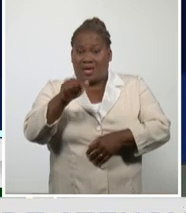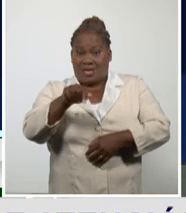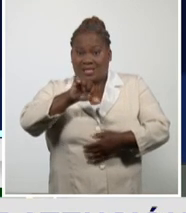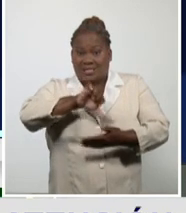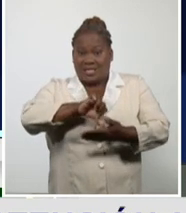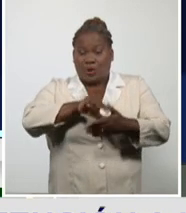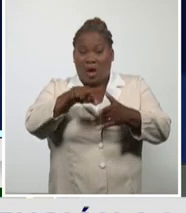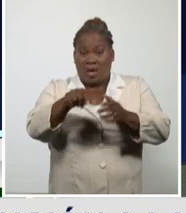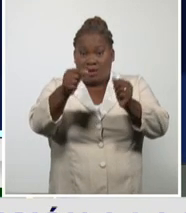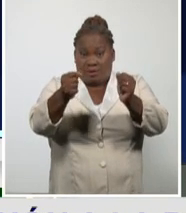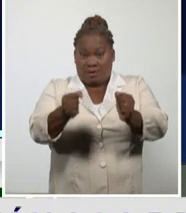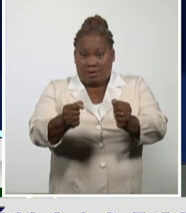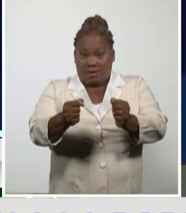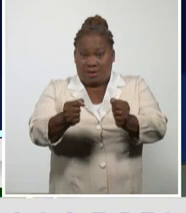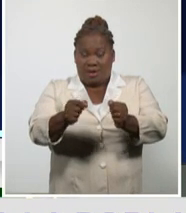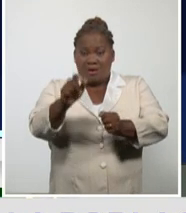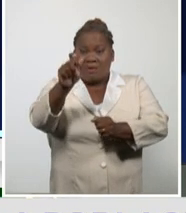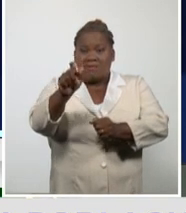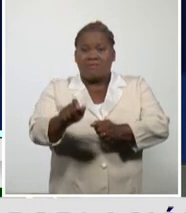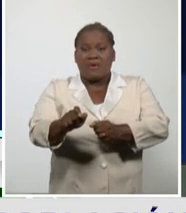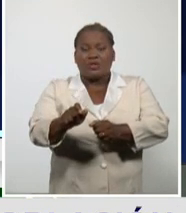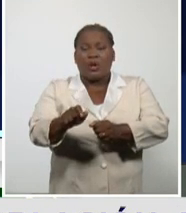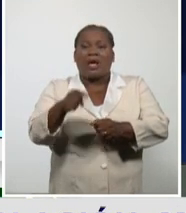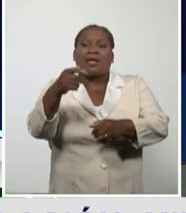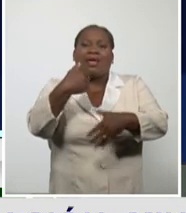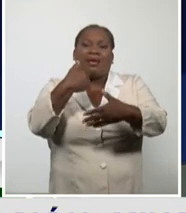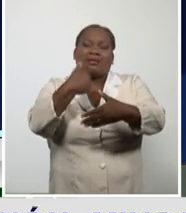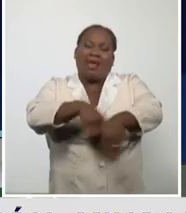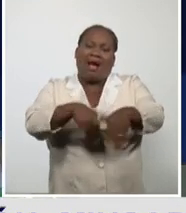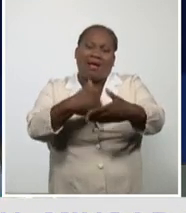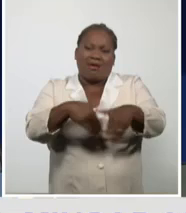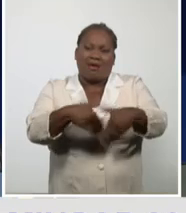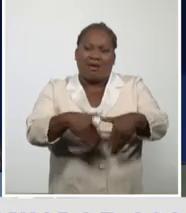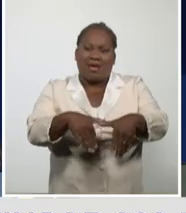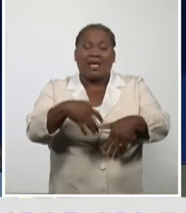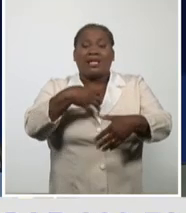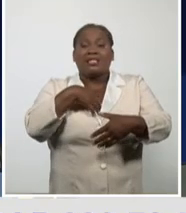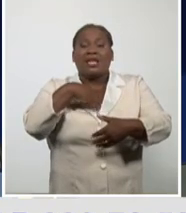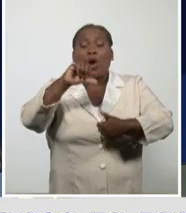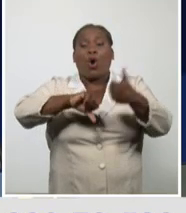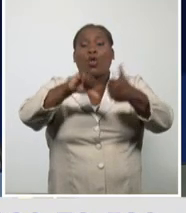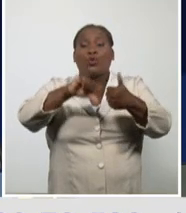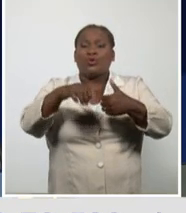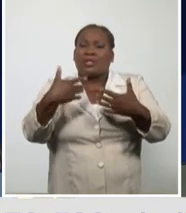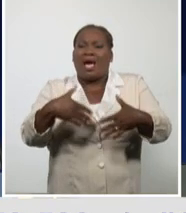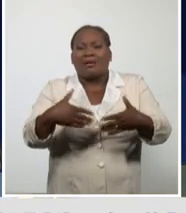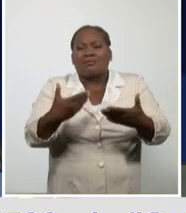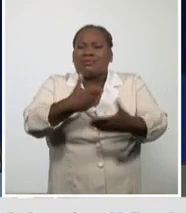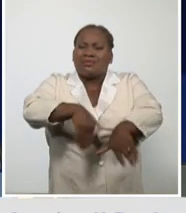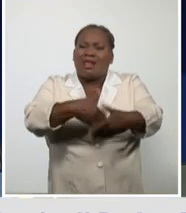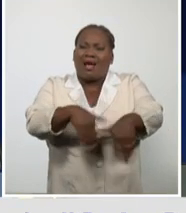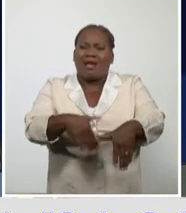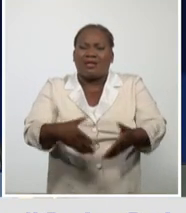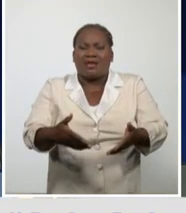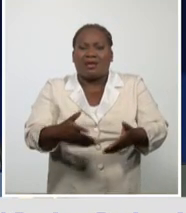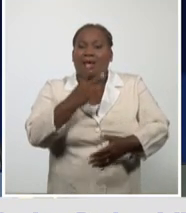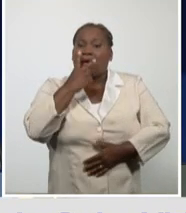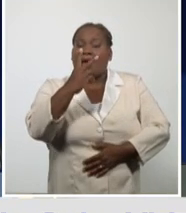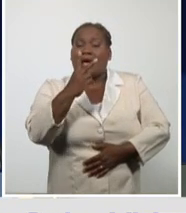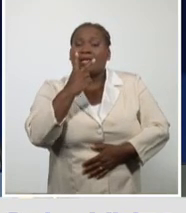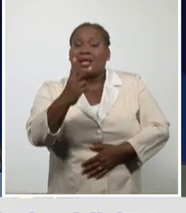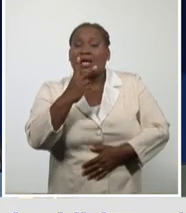alojados un grupo de personas deambulantes que tienen una conducta de ambulante y que son atendidos por